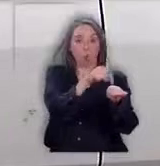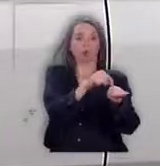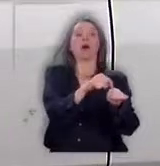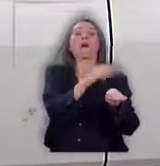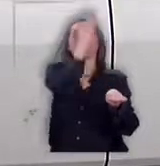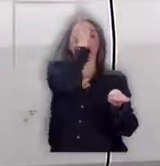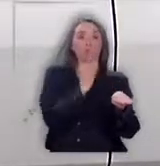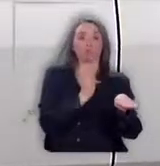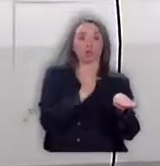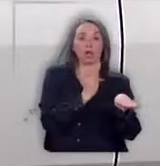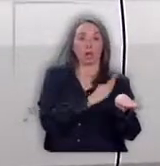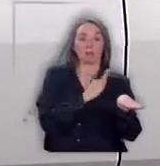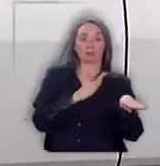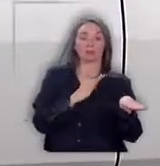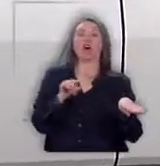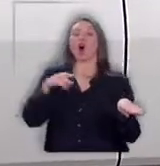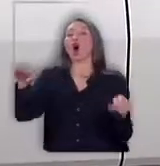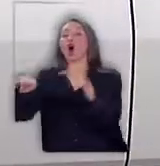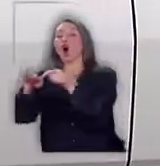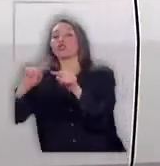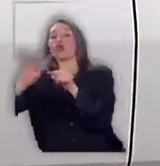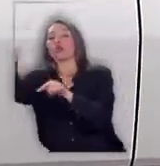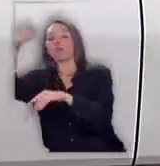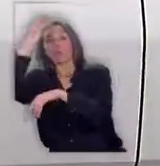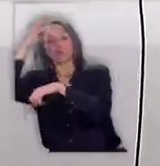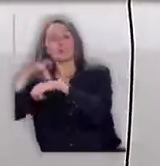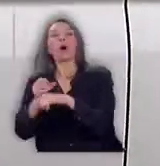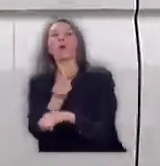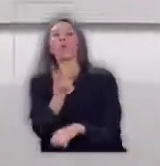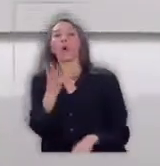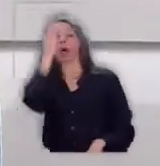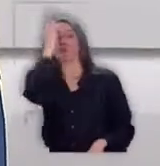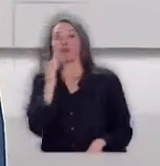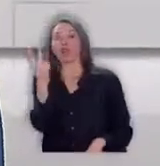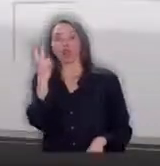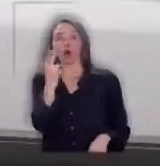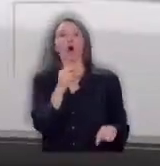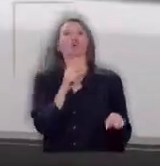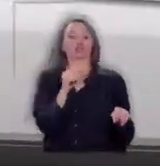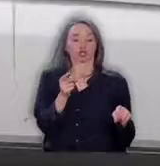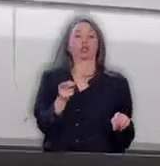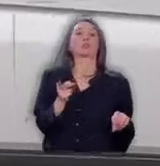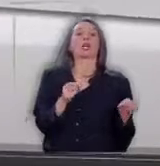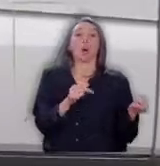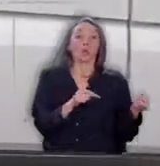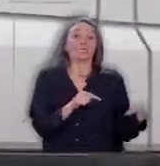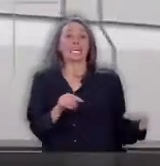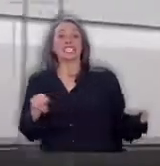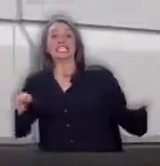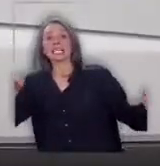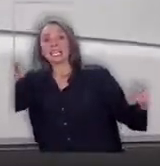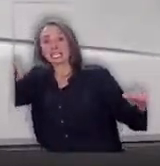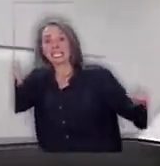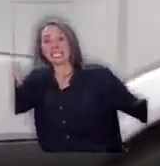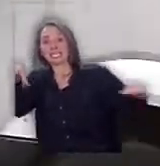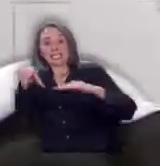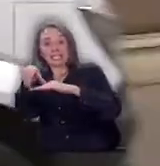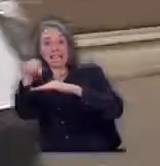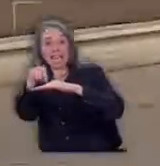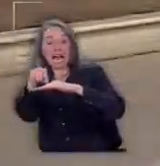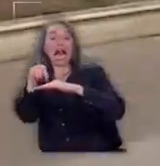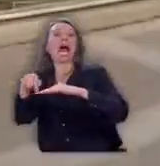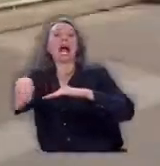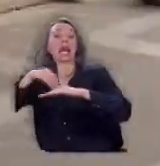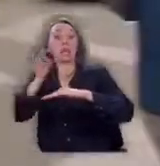otro va va Cuántas funcionan esa dos dos ya cuando lleguen all moneda me llaman el miedo quizás no está en uno pero sí